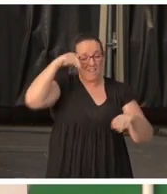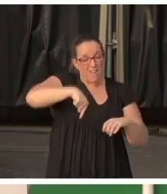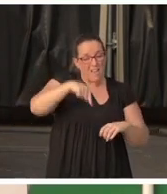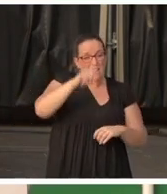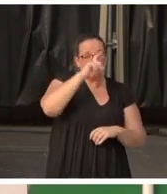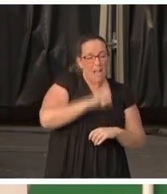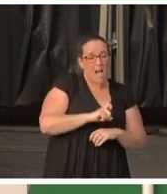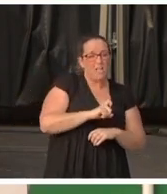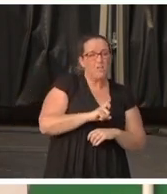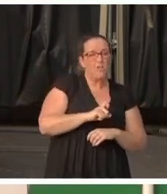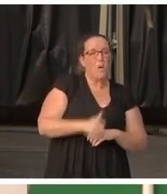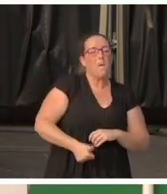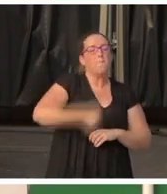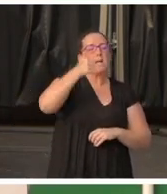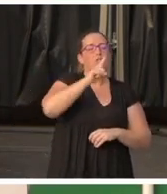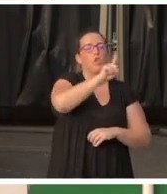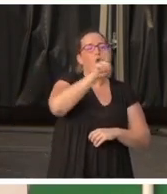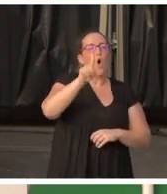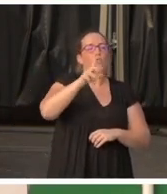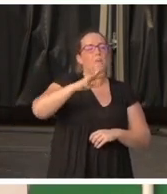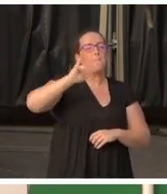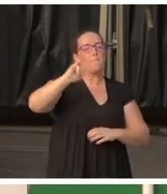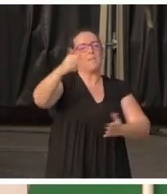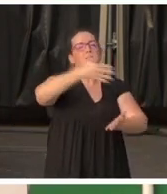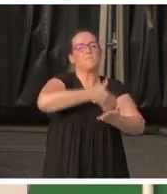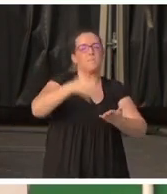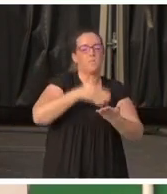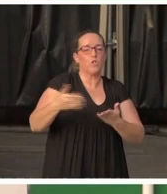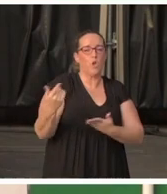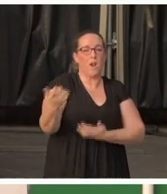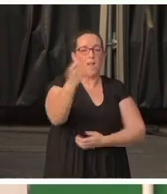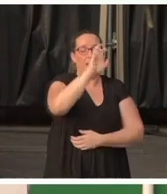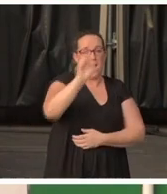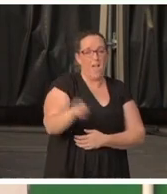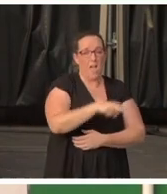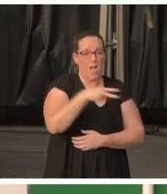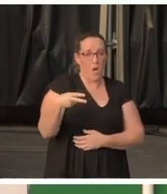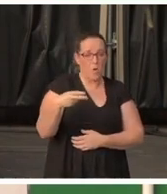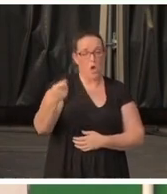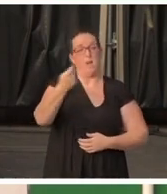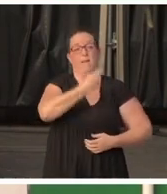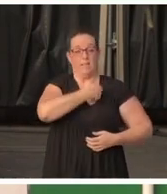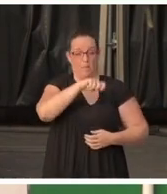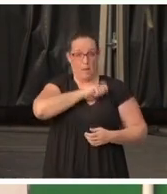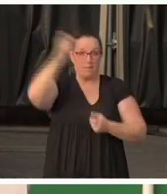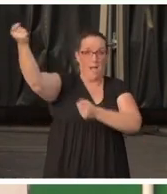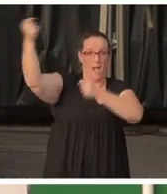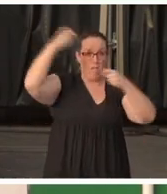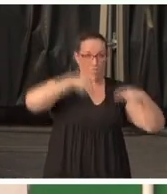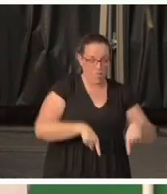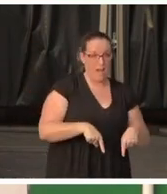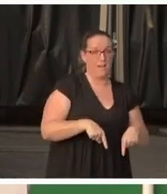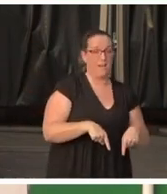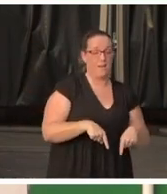ha contado con más de 11.000 millones de euros de recursos extraordinarios traídos por el Estado. Cuando sacan la televisión